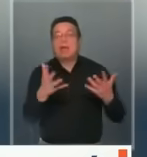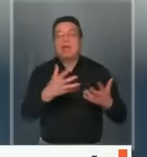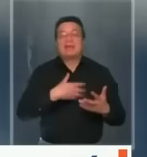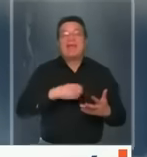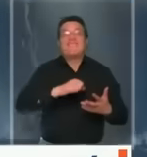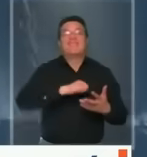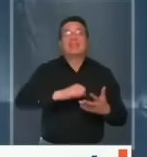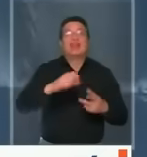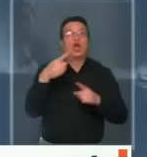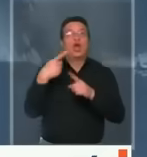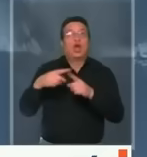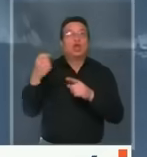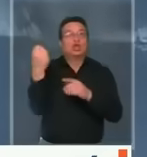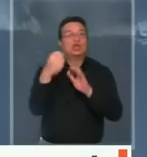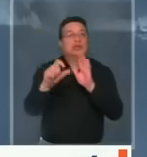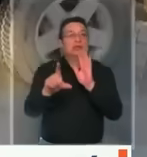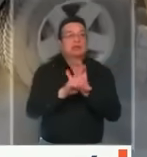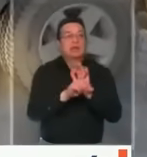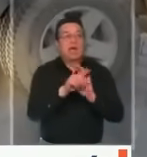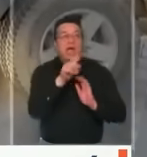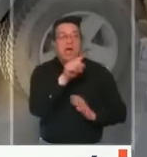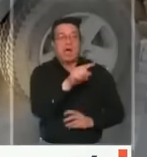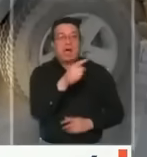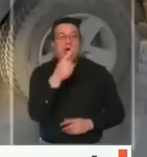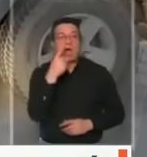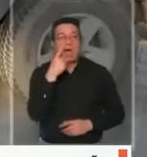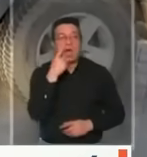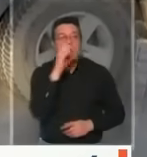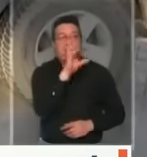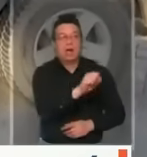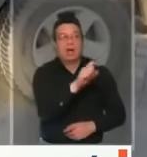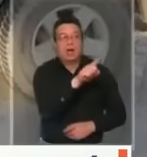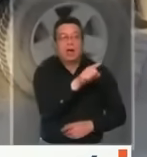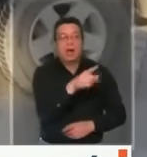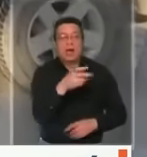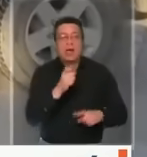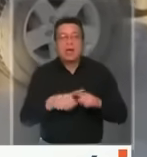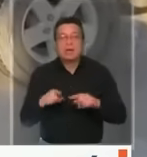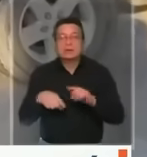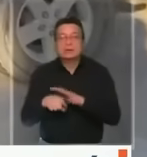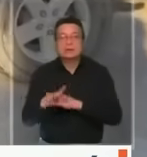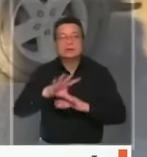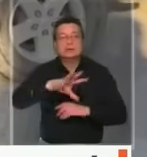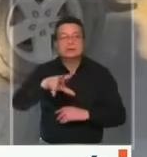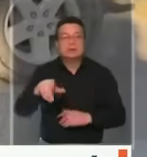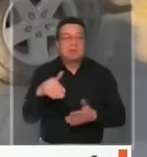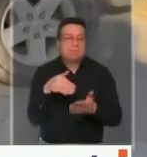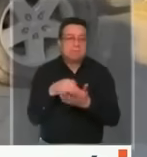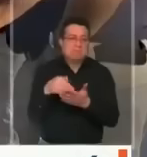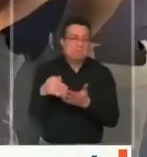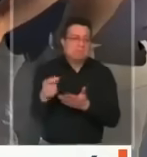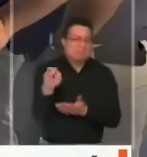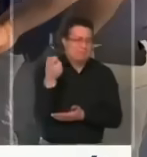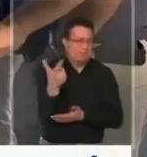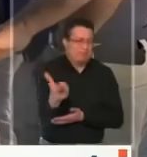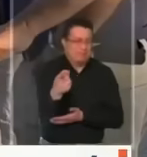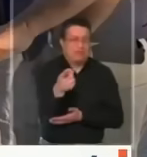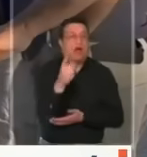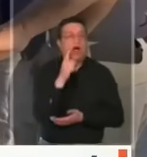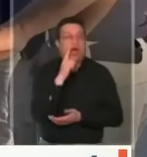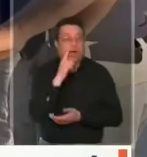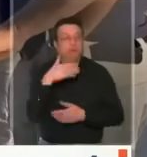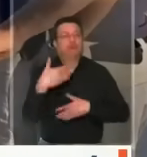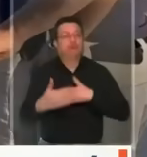que otros delincuentes supieran en lo que estaban metidos, de lo millonarios que eran, de la máquina que habían logrado poner